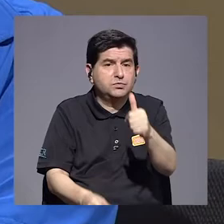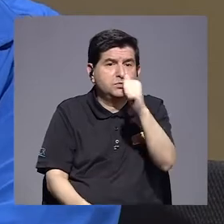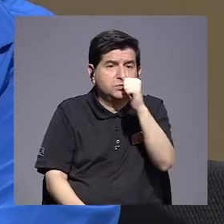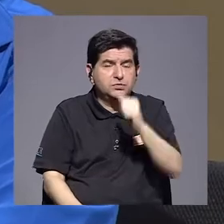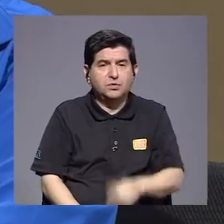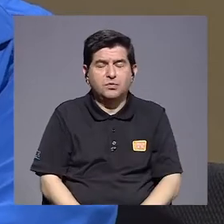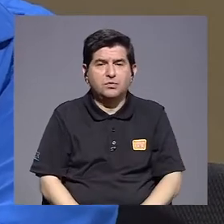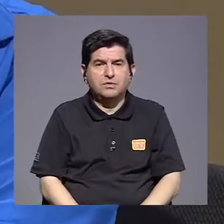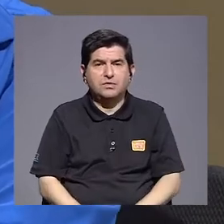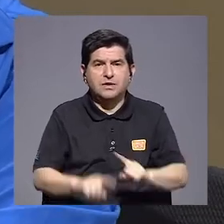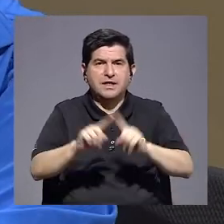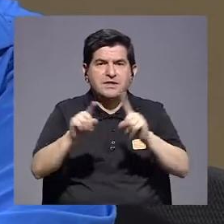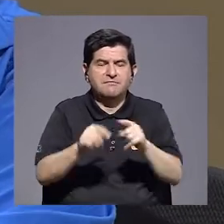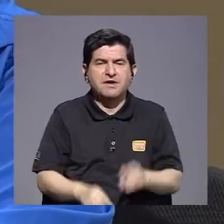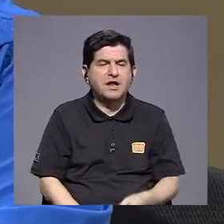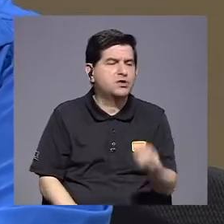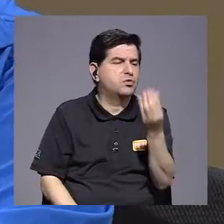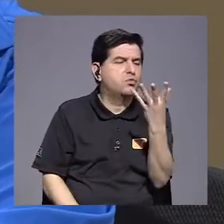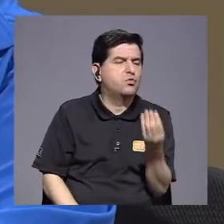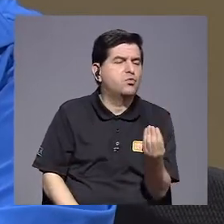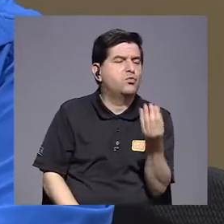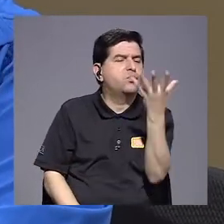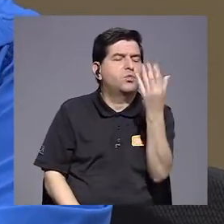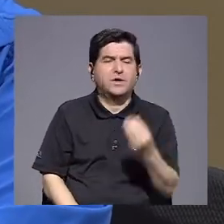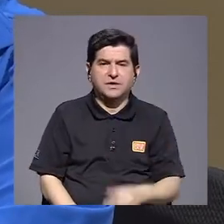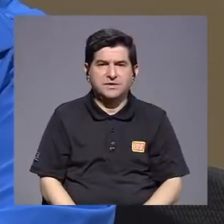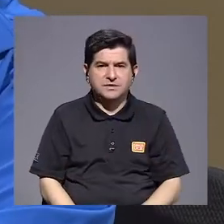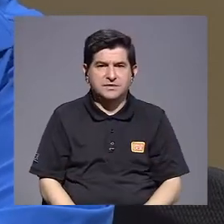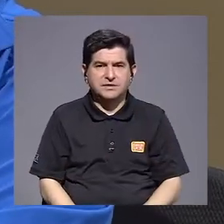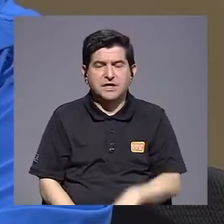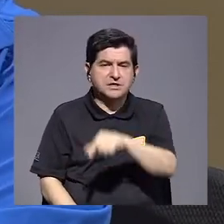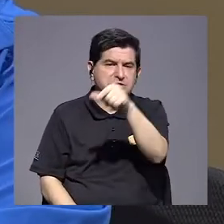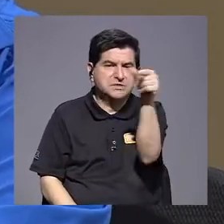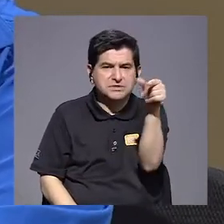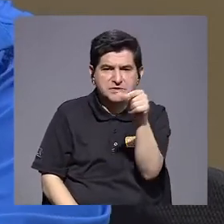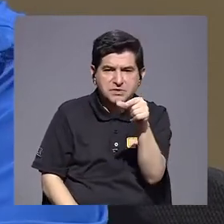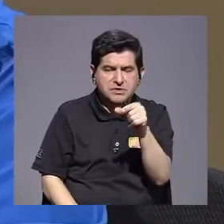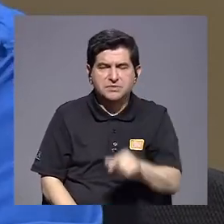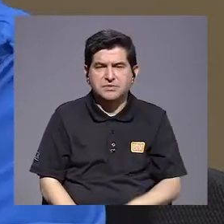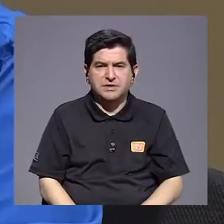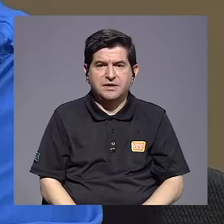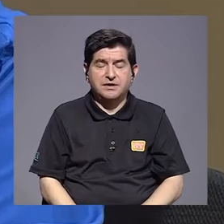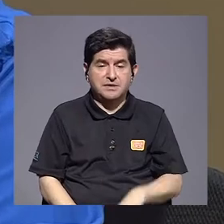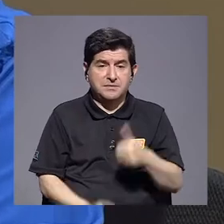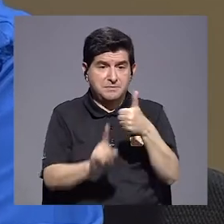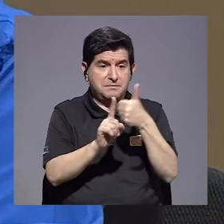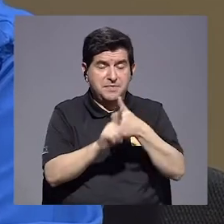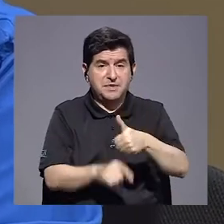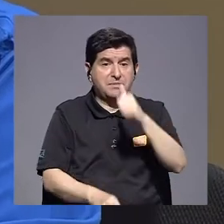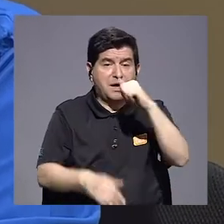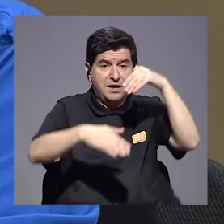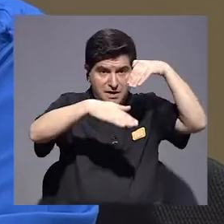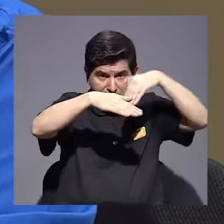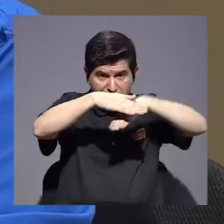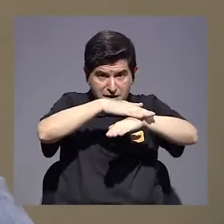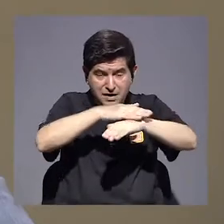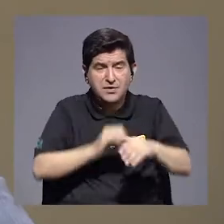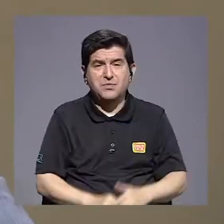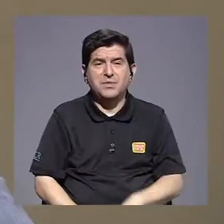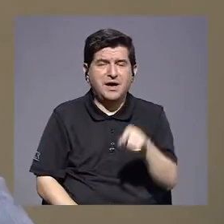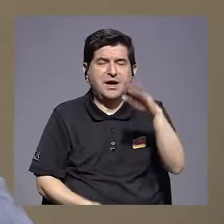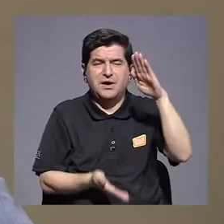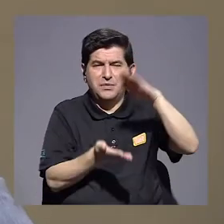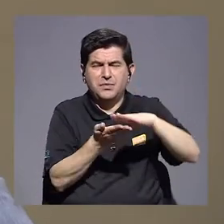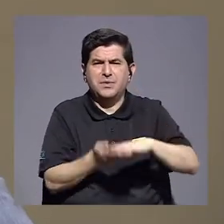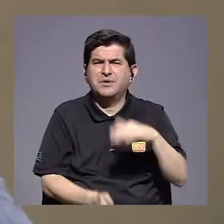agua, las fuentes, digamos, manantiales, quebradas, ríos, como las mismas aguas subterráneas, ¿nos debería preocupar se